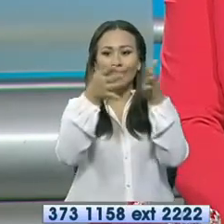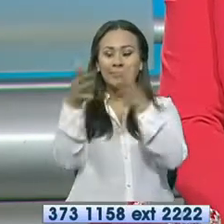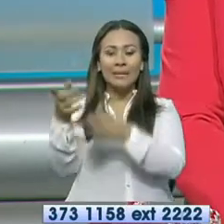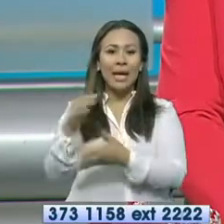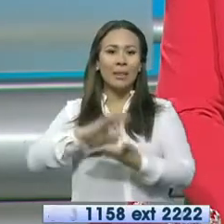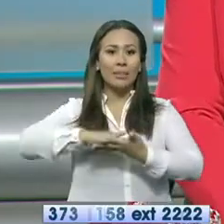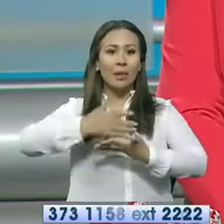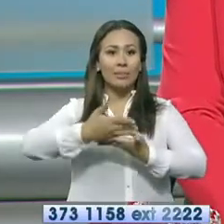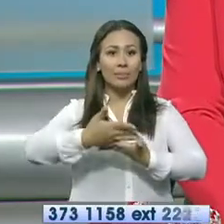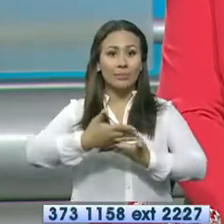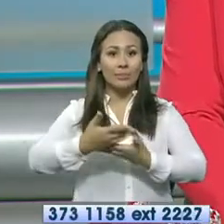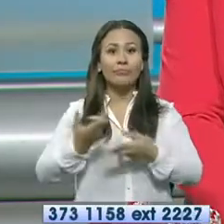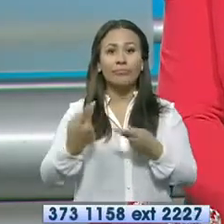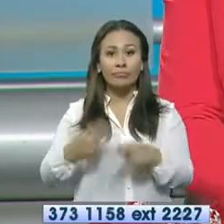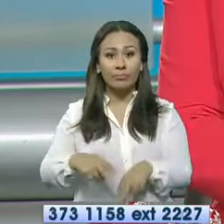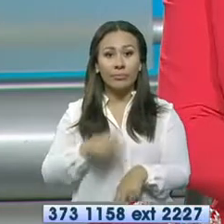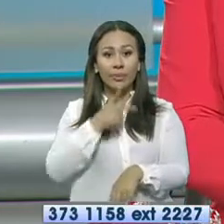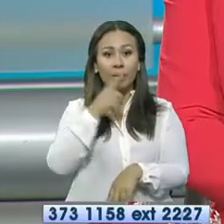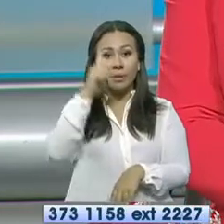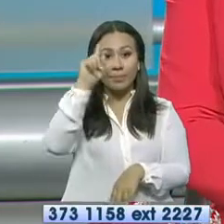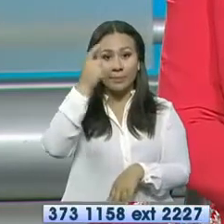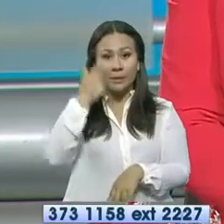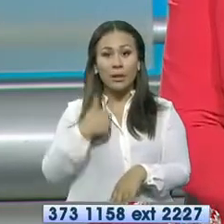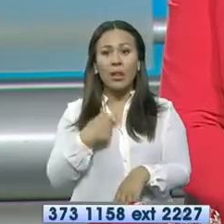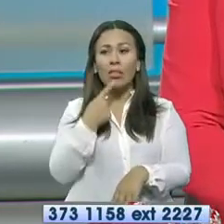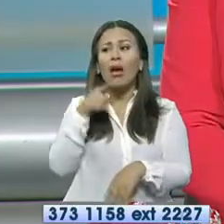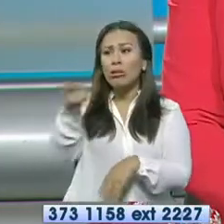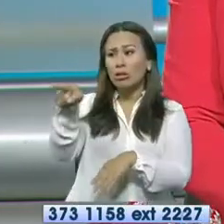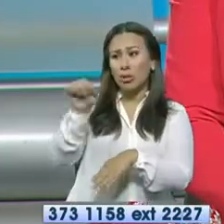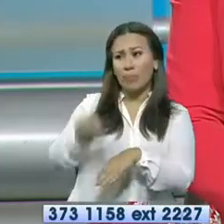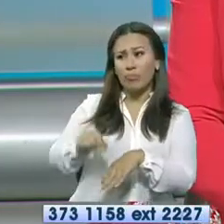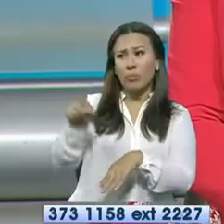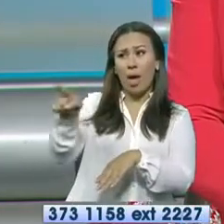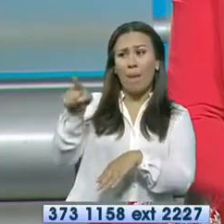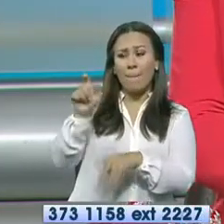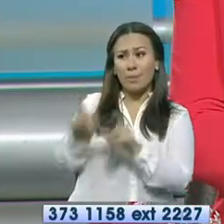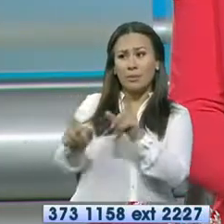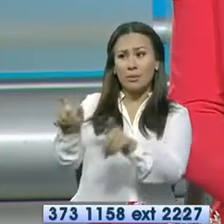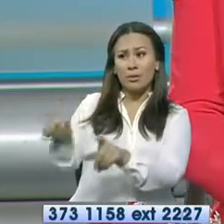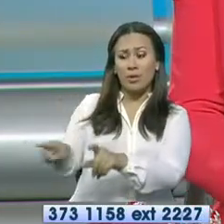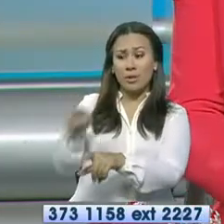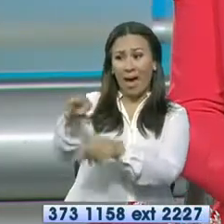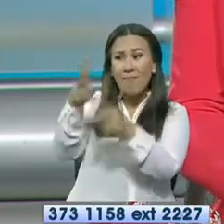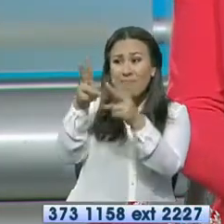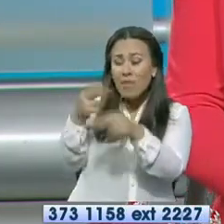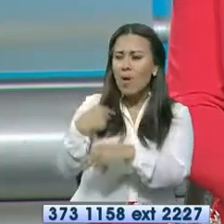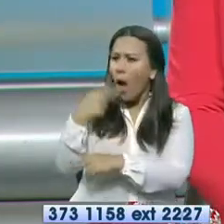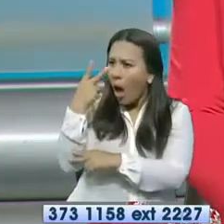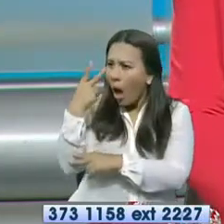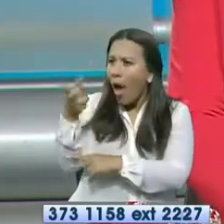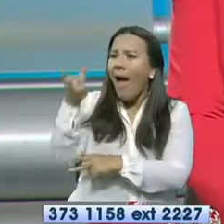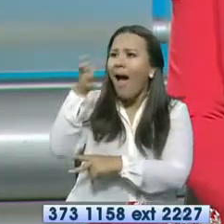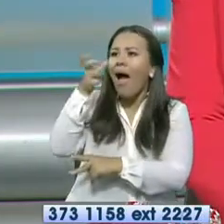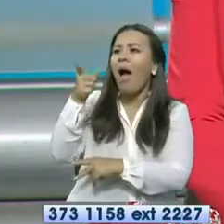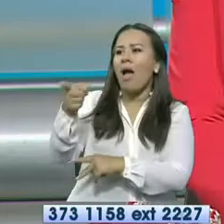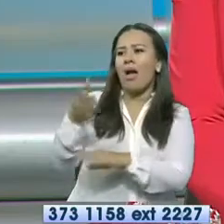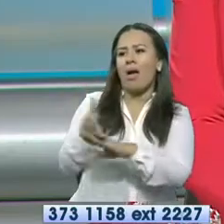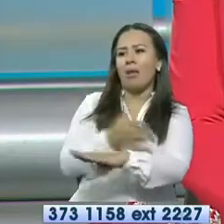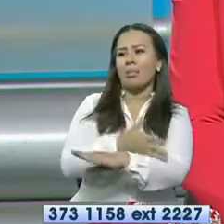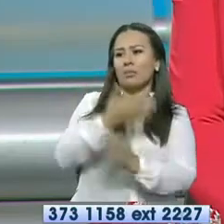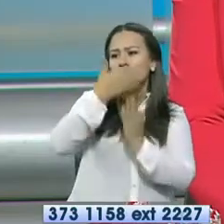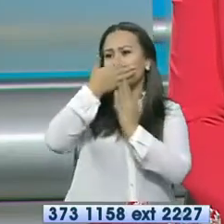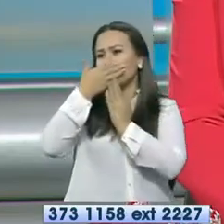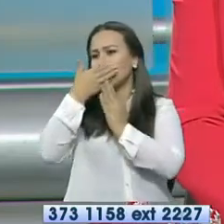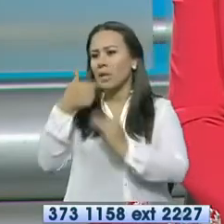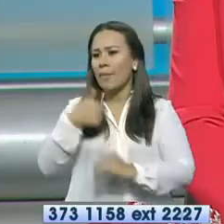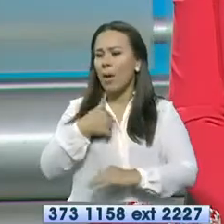electrónicos. Un ciudadano denunció haber sido secuestrado en su propio auto por los mismos delincuentes, quienes finalmente se llevaron el